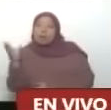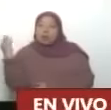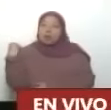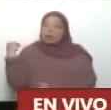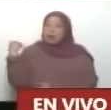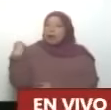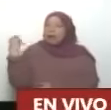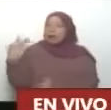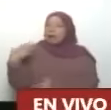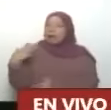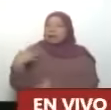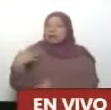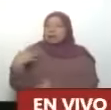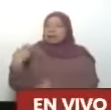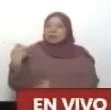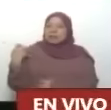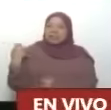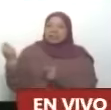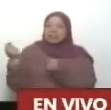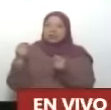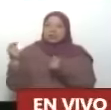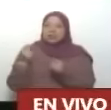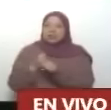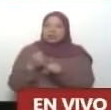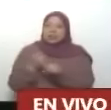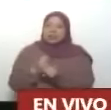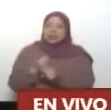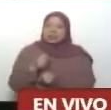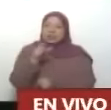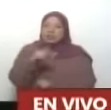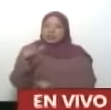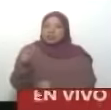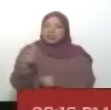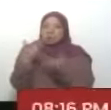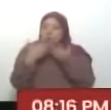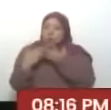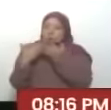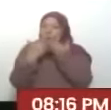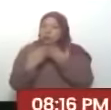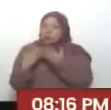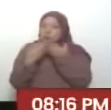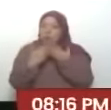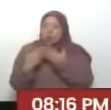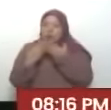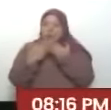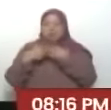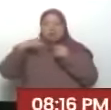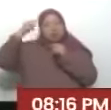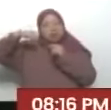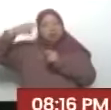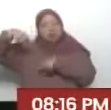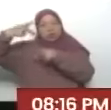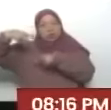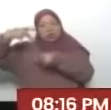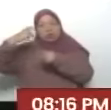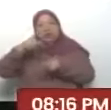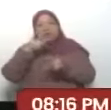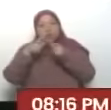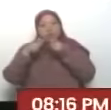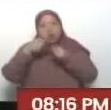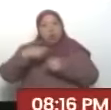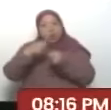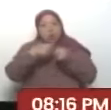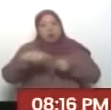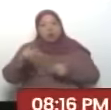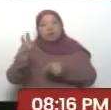Y entonces yo me puse pilas, pues, y después... Le dije a la gente, estudie, Silita hizo un video en TikTok, estudien las preguntas y